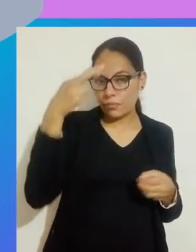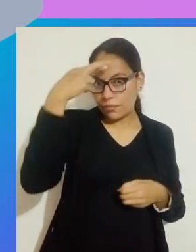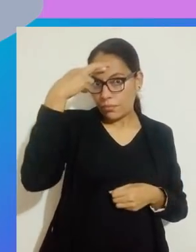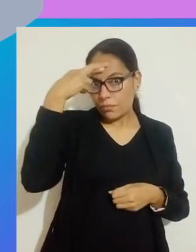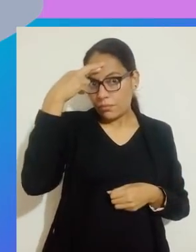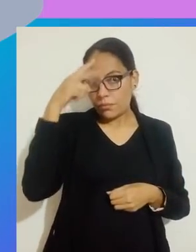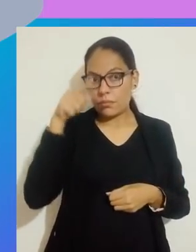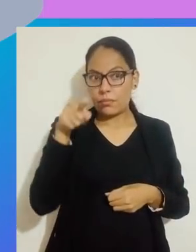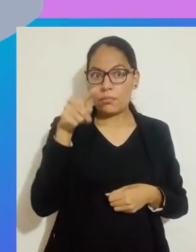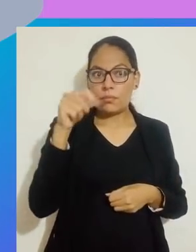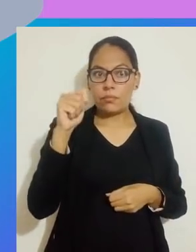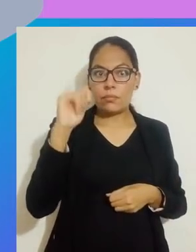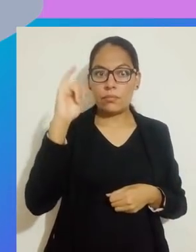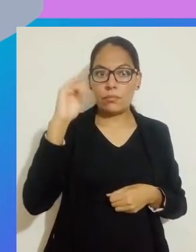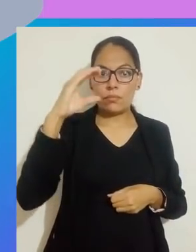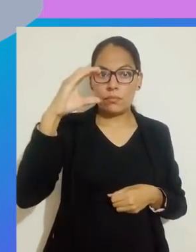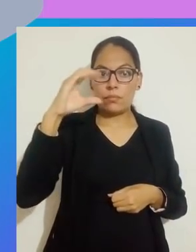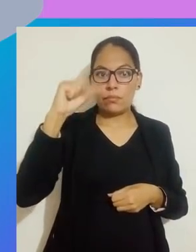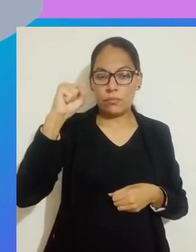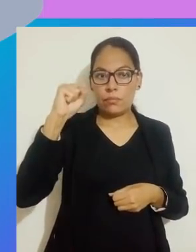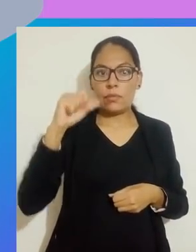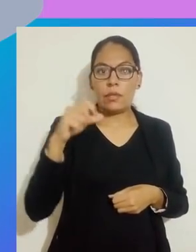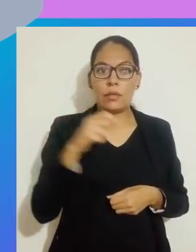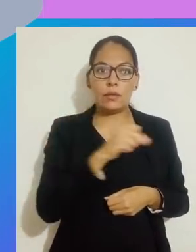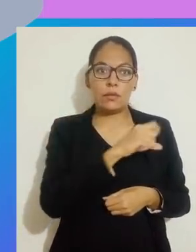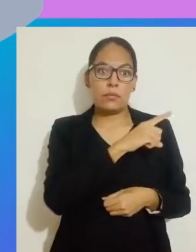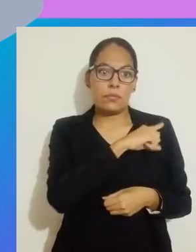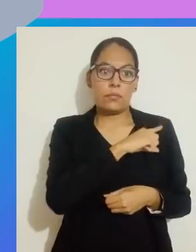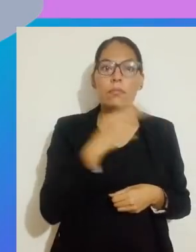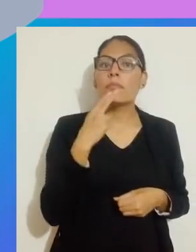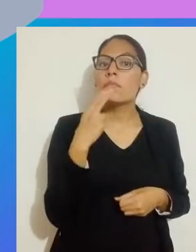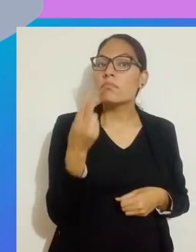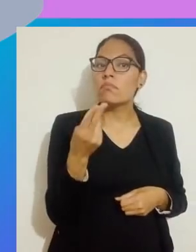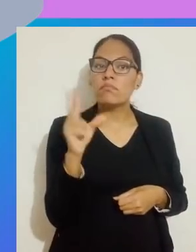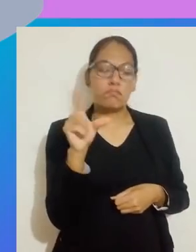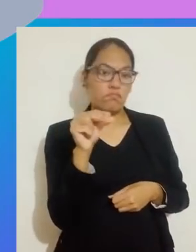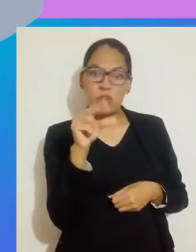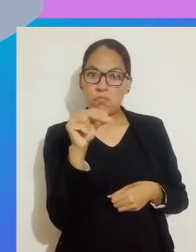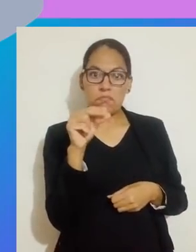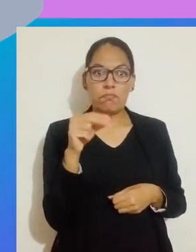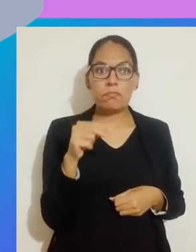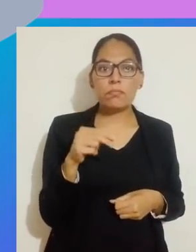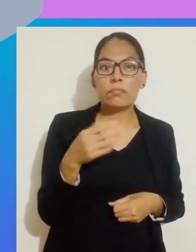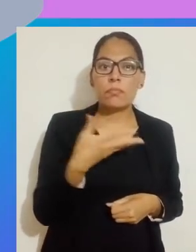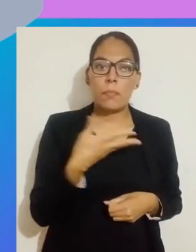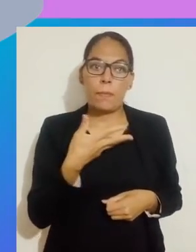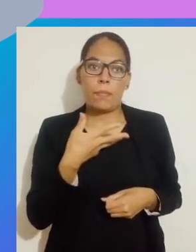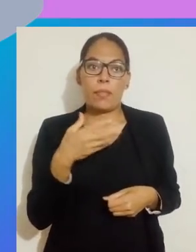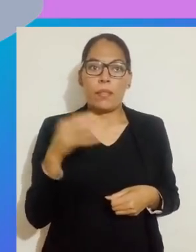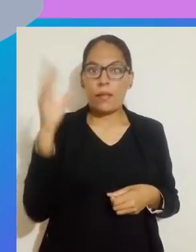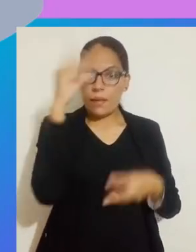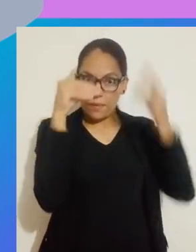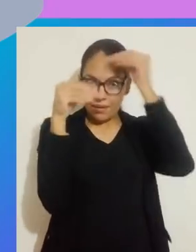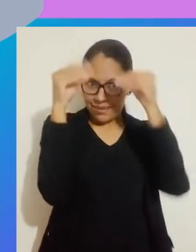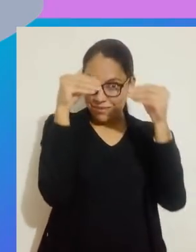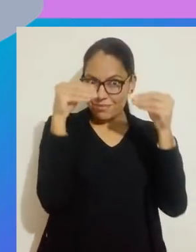Tienes que darles una utilidad didáctica para convertirlas en TACs.